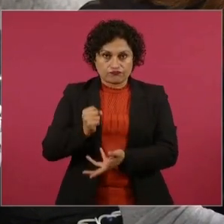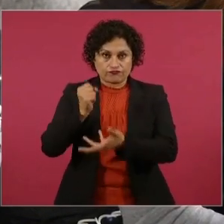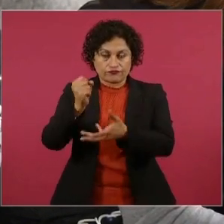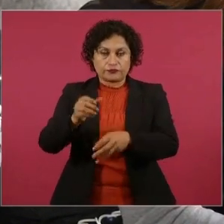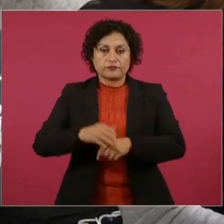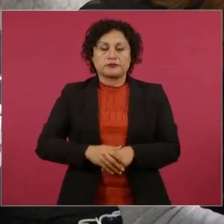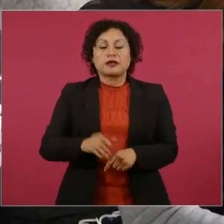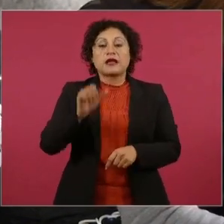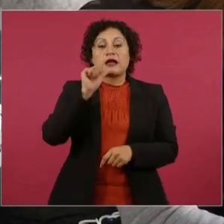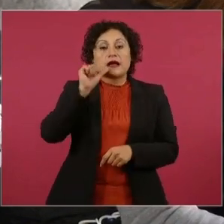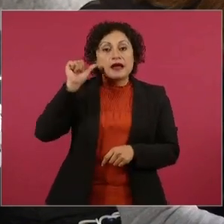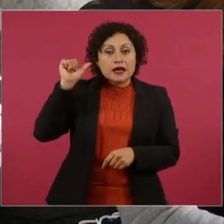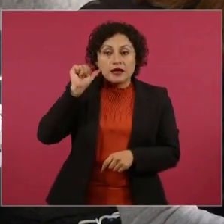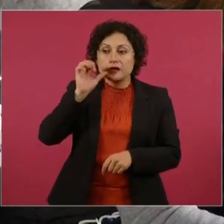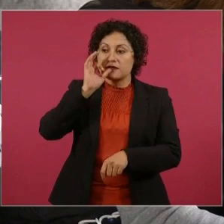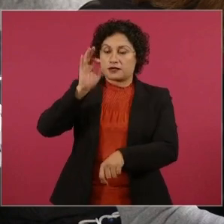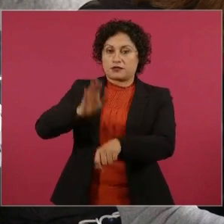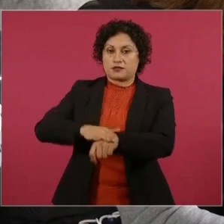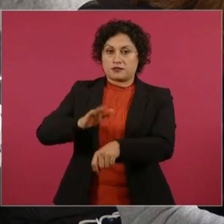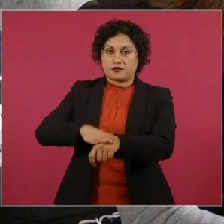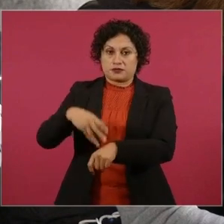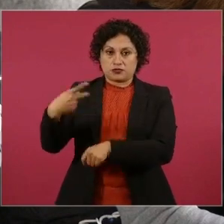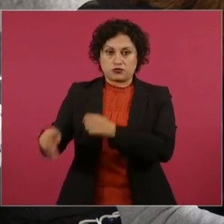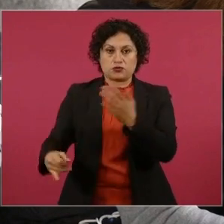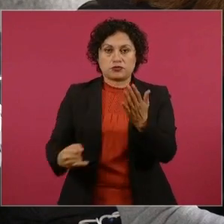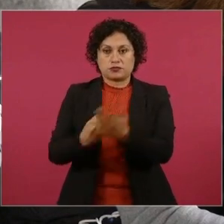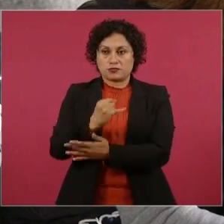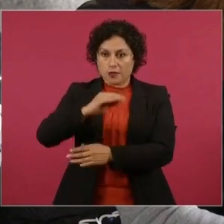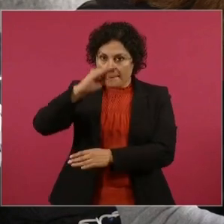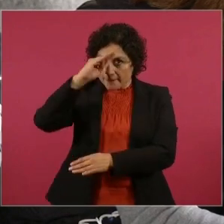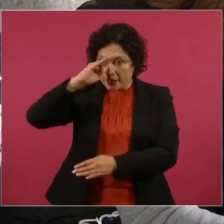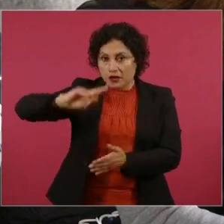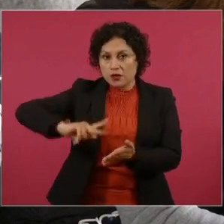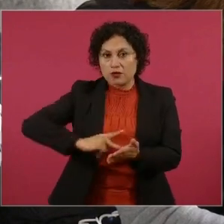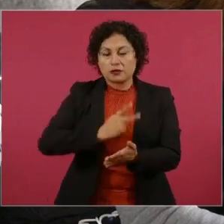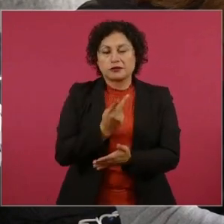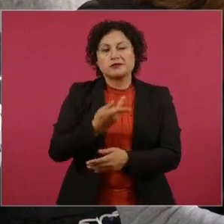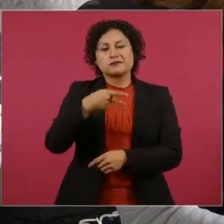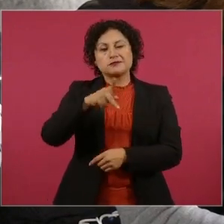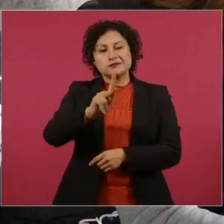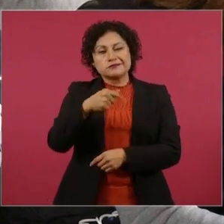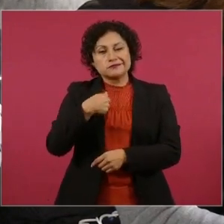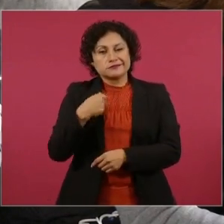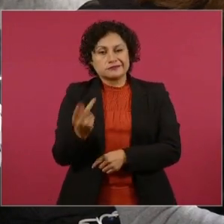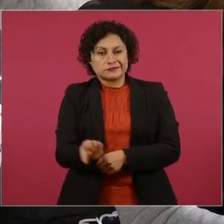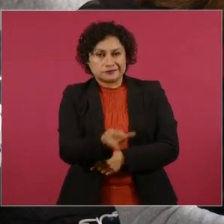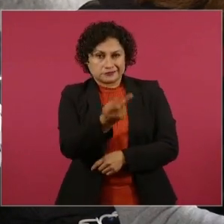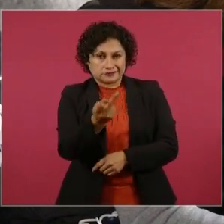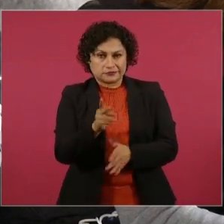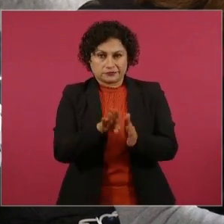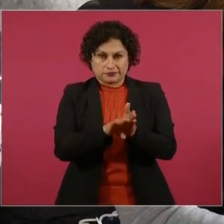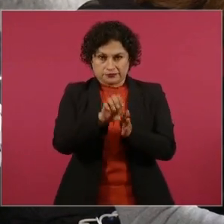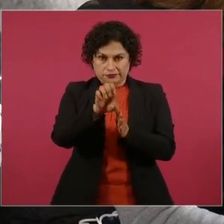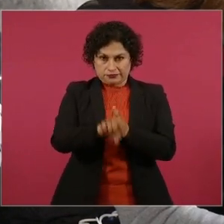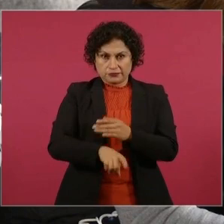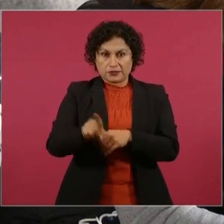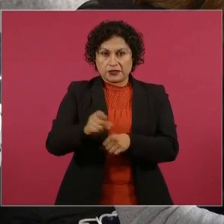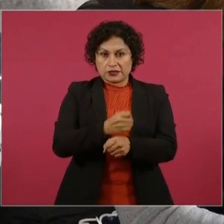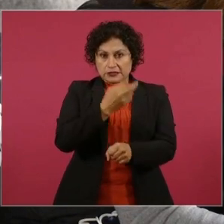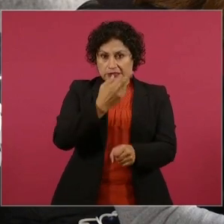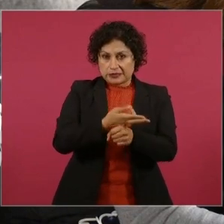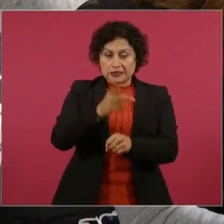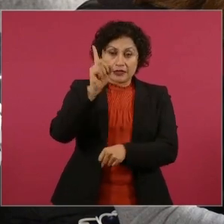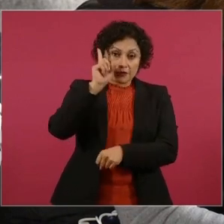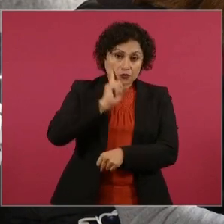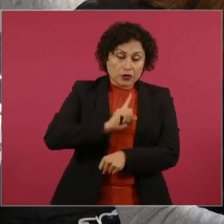a a que reconsiderara esta decisión pero pues también preguntarle eh la secretaria de gobernación realmente logró